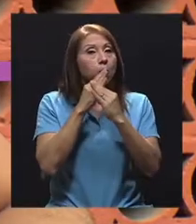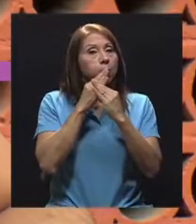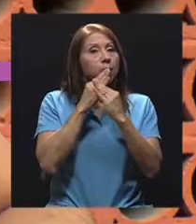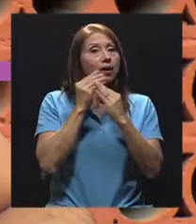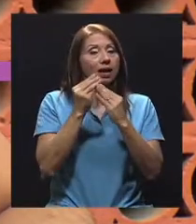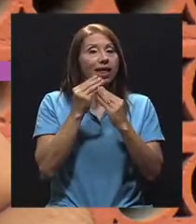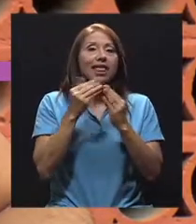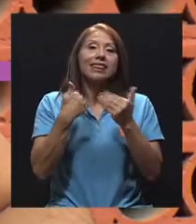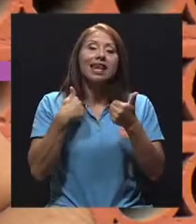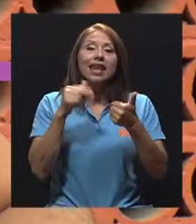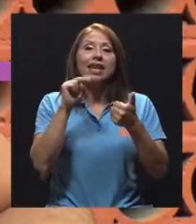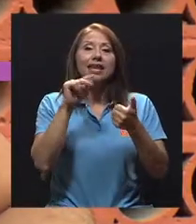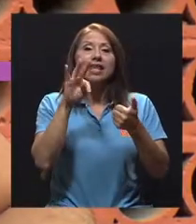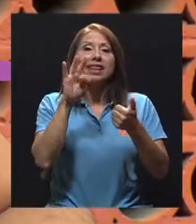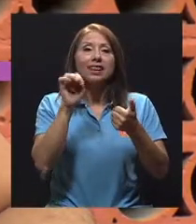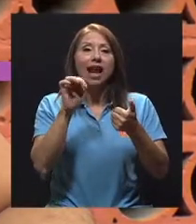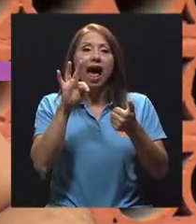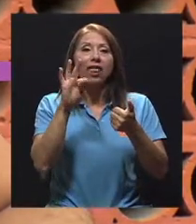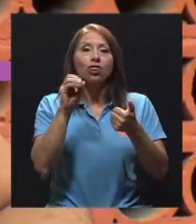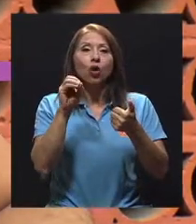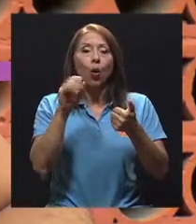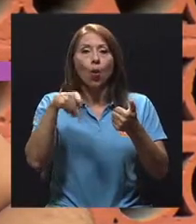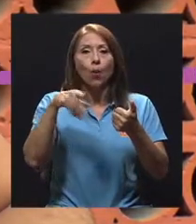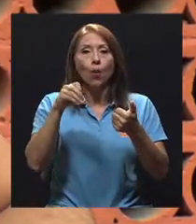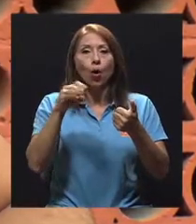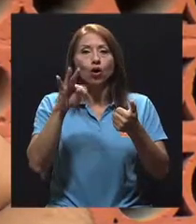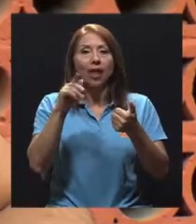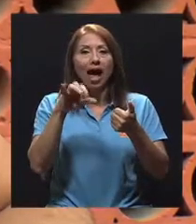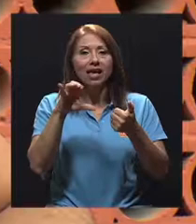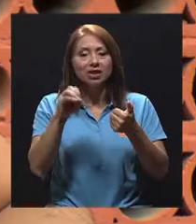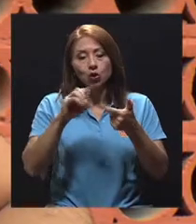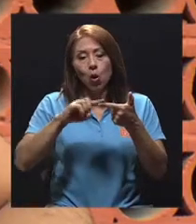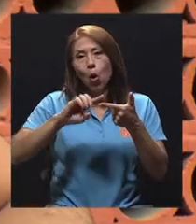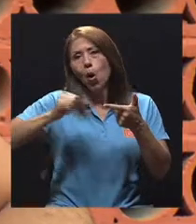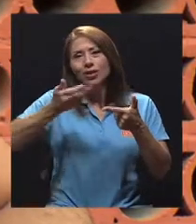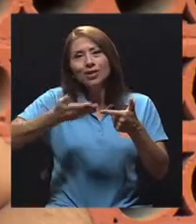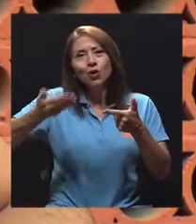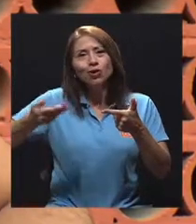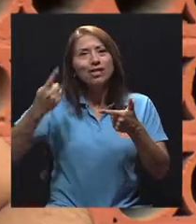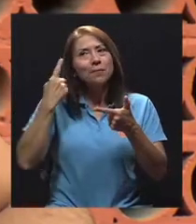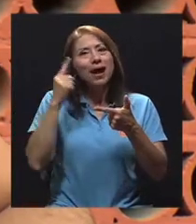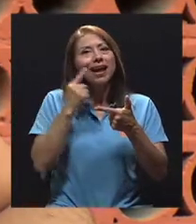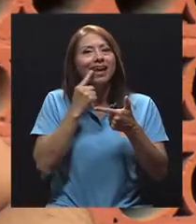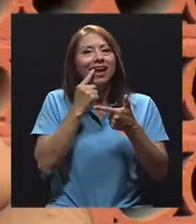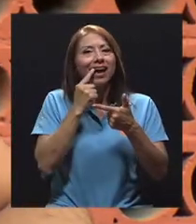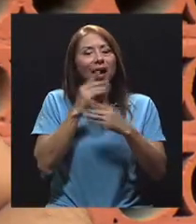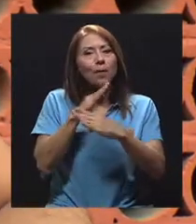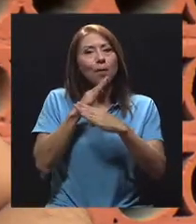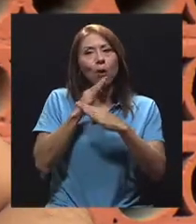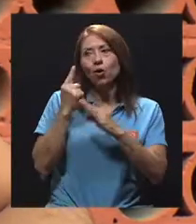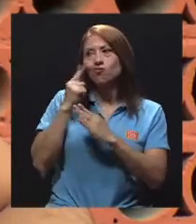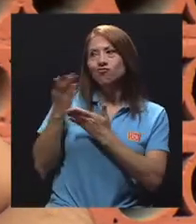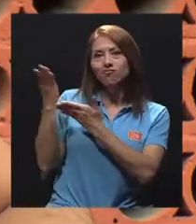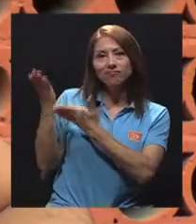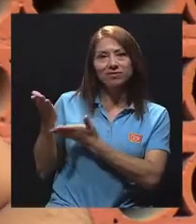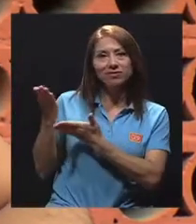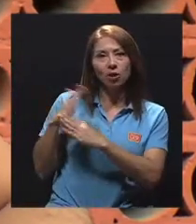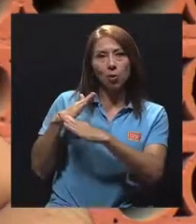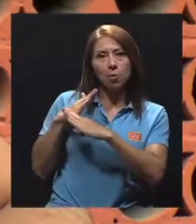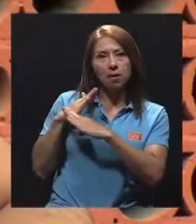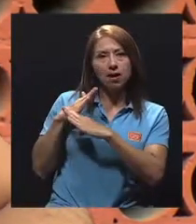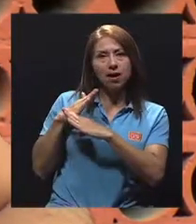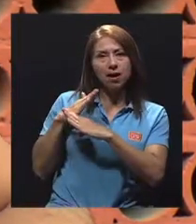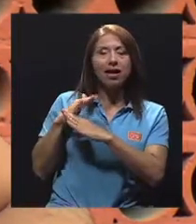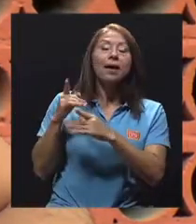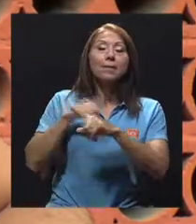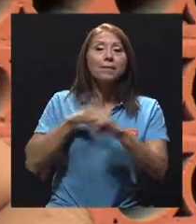tienen productos como nitrato de potasio y otras cosas que nos ayudan a hacer como un bloqueo en este poro y hacer un sello.